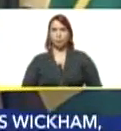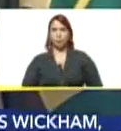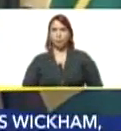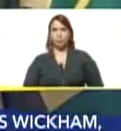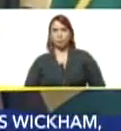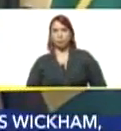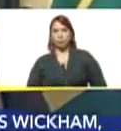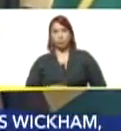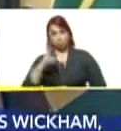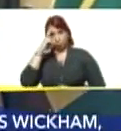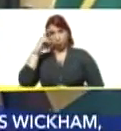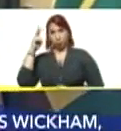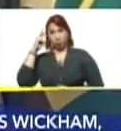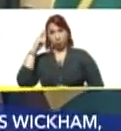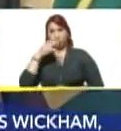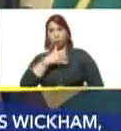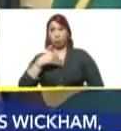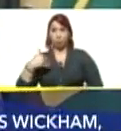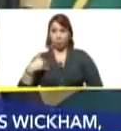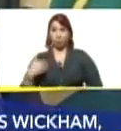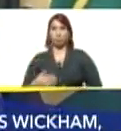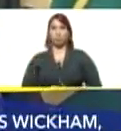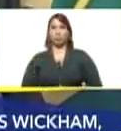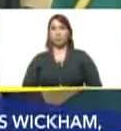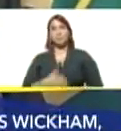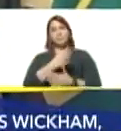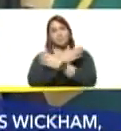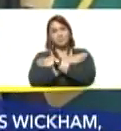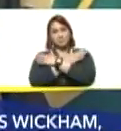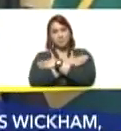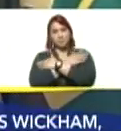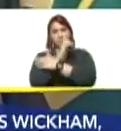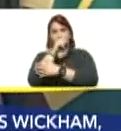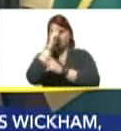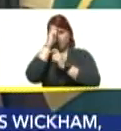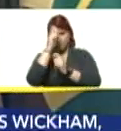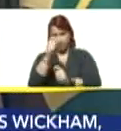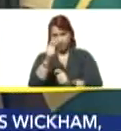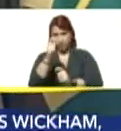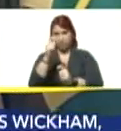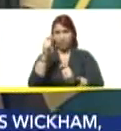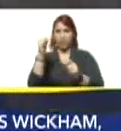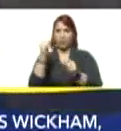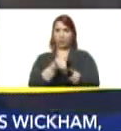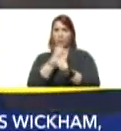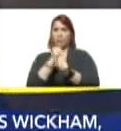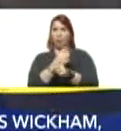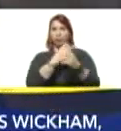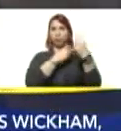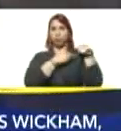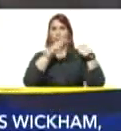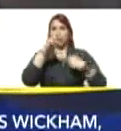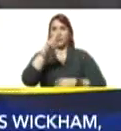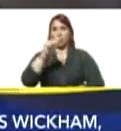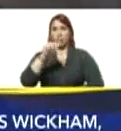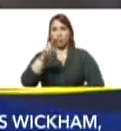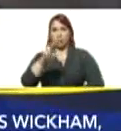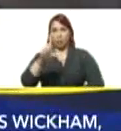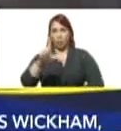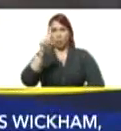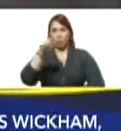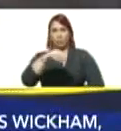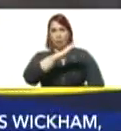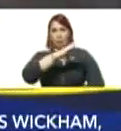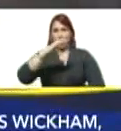desde la Cancillería. Quiero felicitar y reconocer el papel de Raúl Licauce en el Caribe,